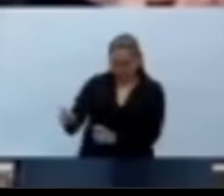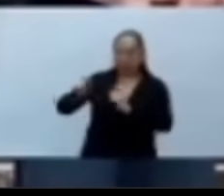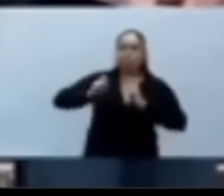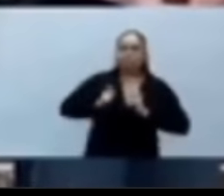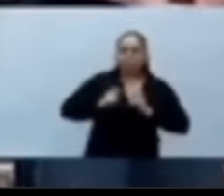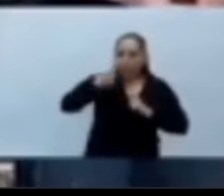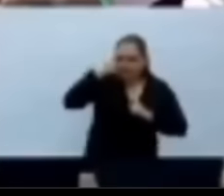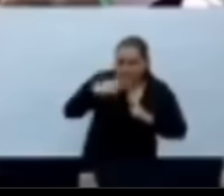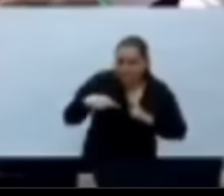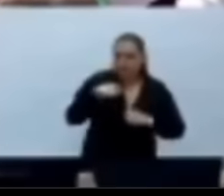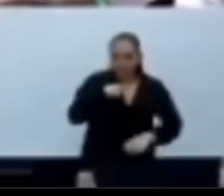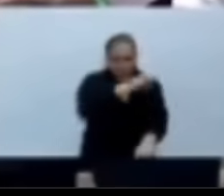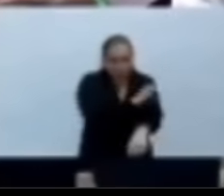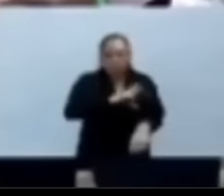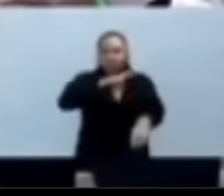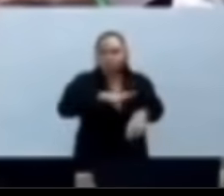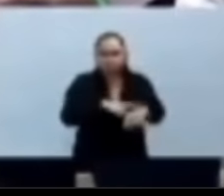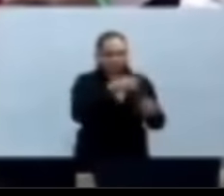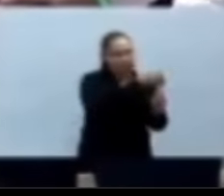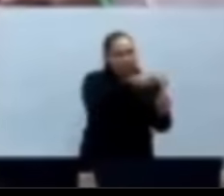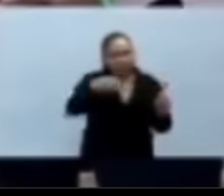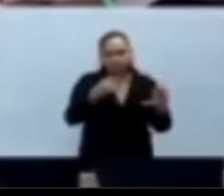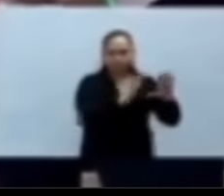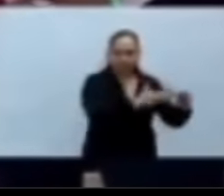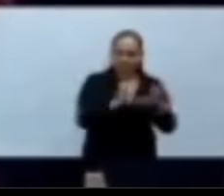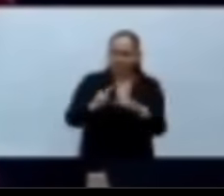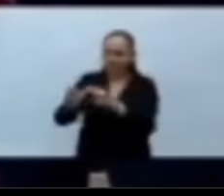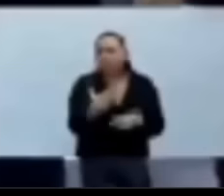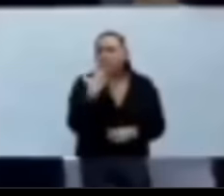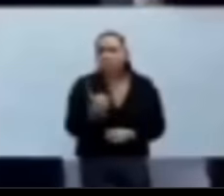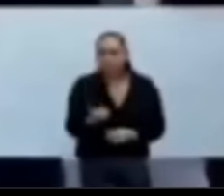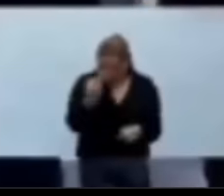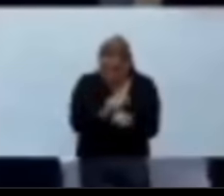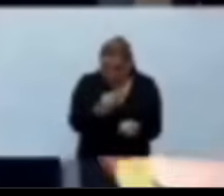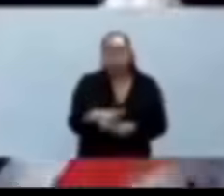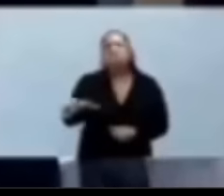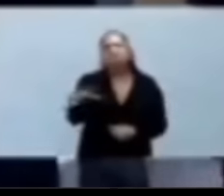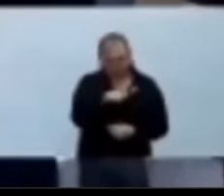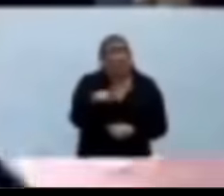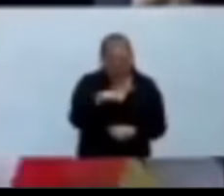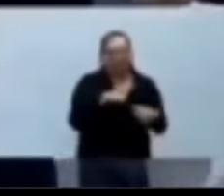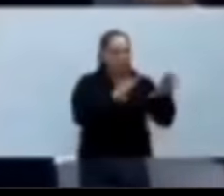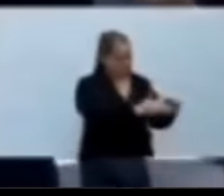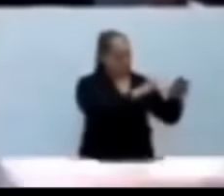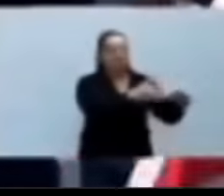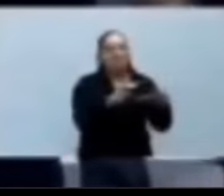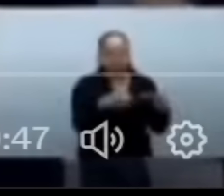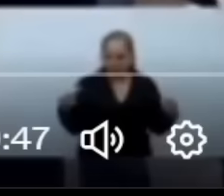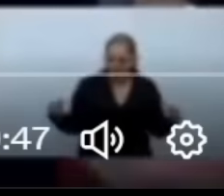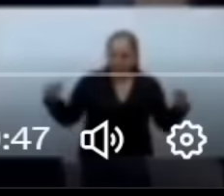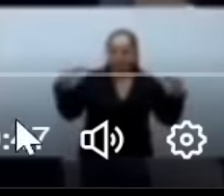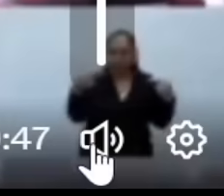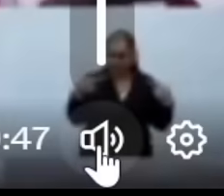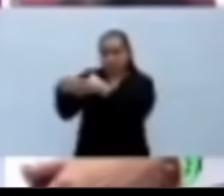los esfuerzos del Frente Amplio por México. Que se oiga fuerte